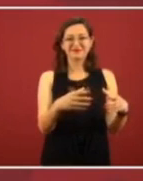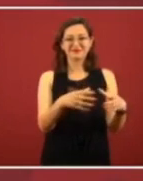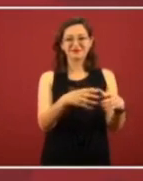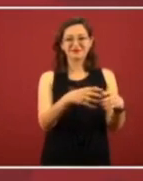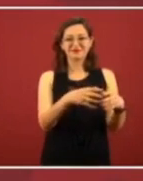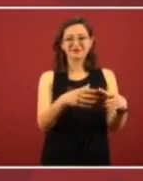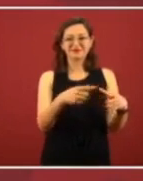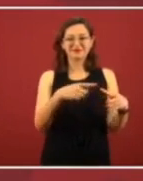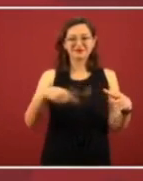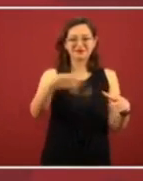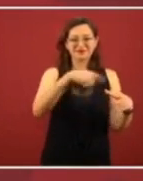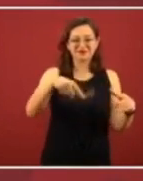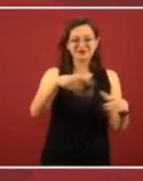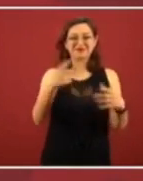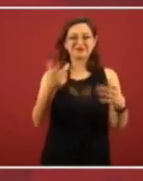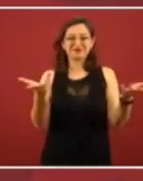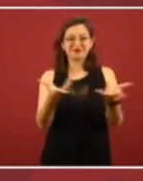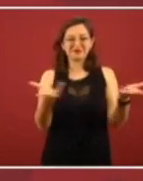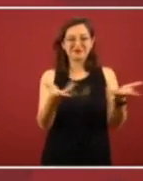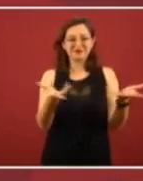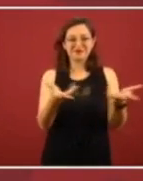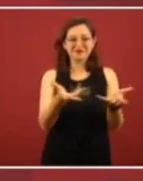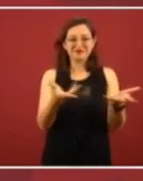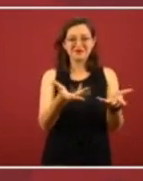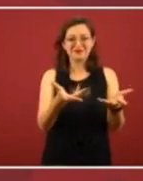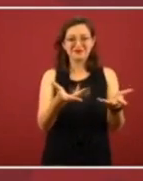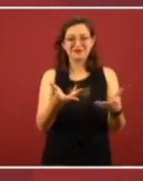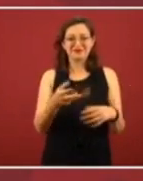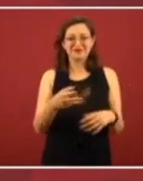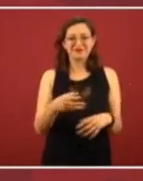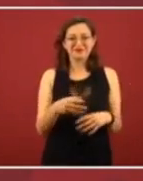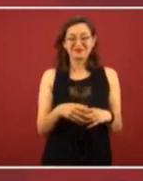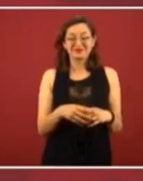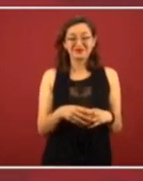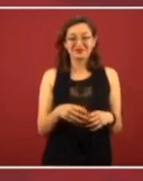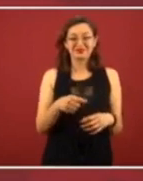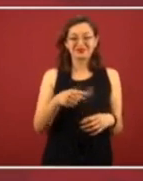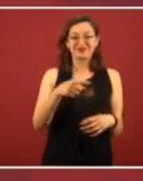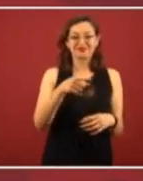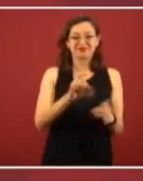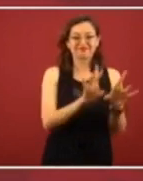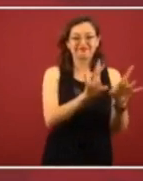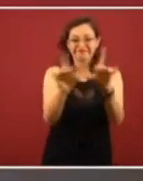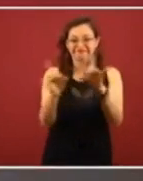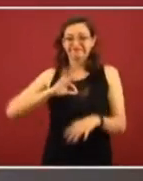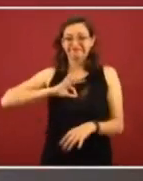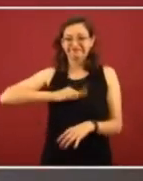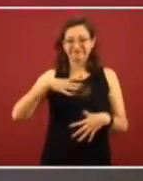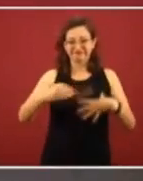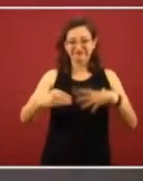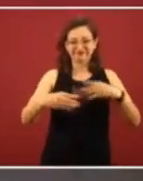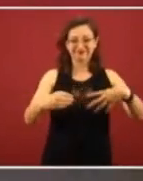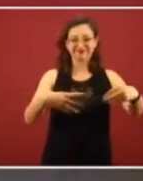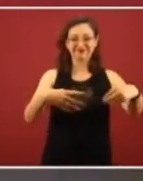nuestra visión y lo que se está haciendo frente a la pandemia del